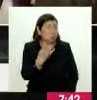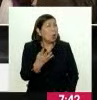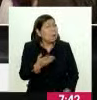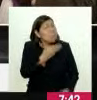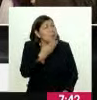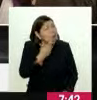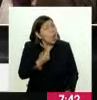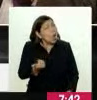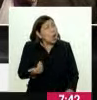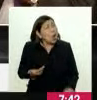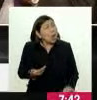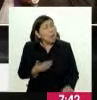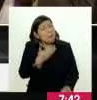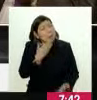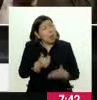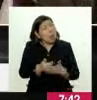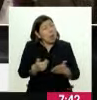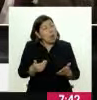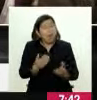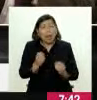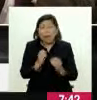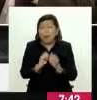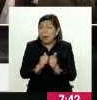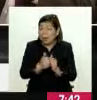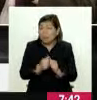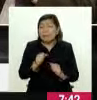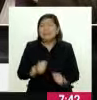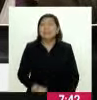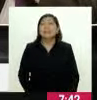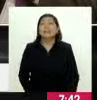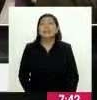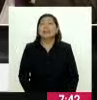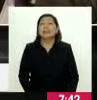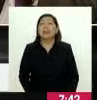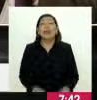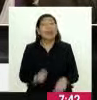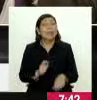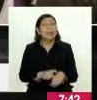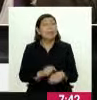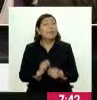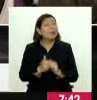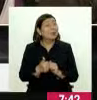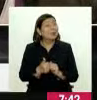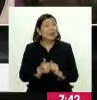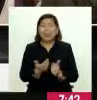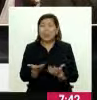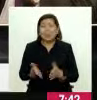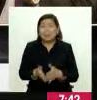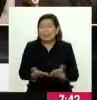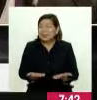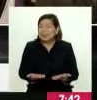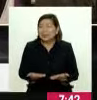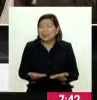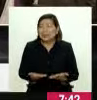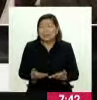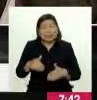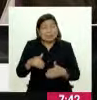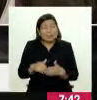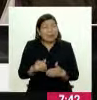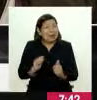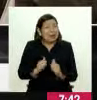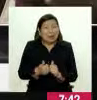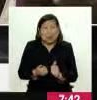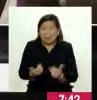claro, lo conversábamos, ¿no? Sobre el tiempo para las reformas. Así es, tú lo acabas de señalar, el tiempo para las reformas. No podemos pedir, pues, que hayan elecciones y